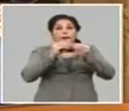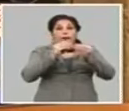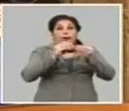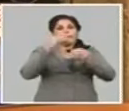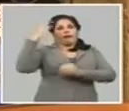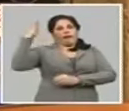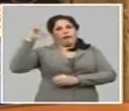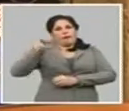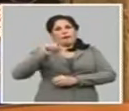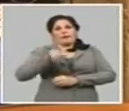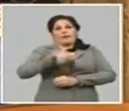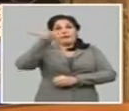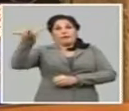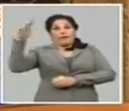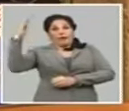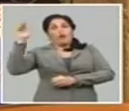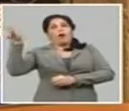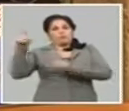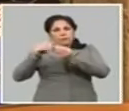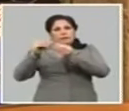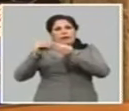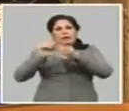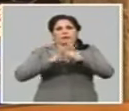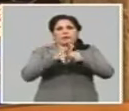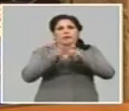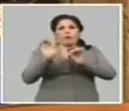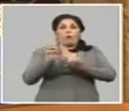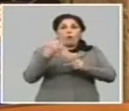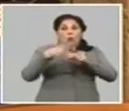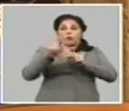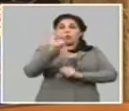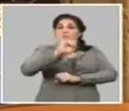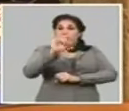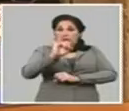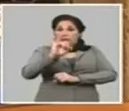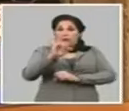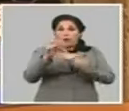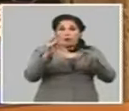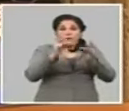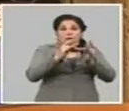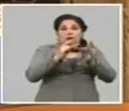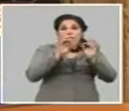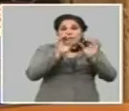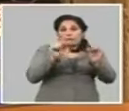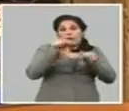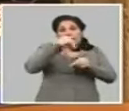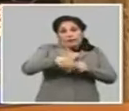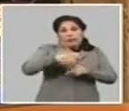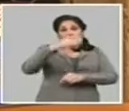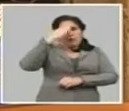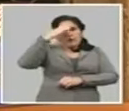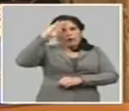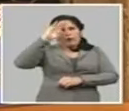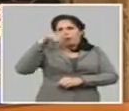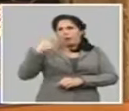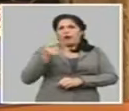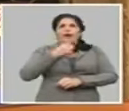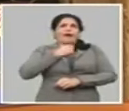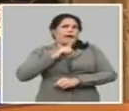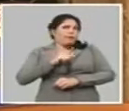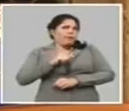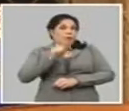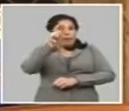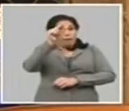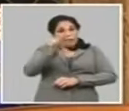extranjero y otros 7 hemos demostrado que han tenido contactos que han estado en el extranjero yo reitero